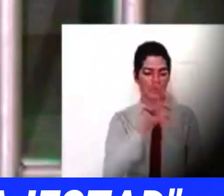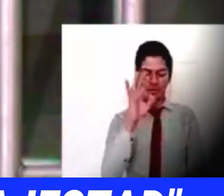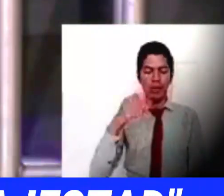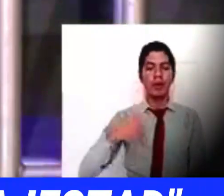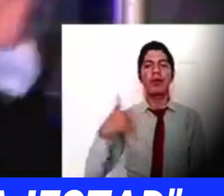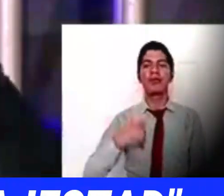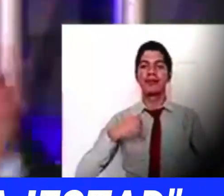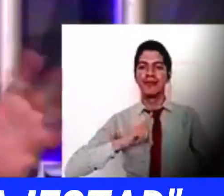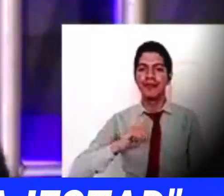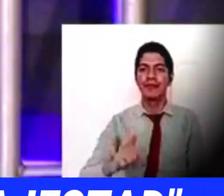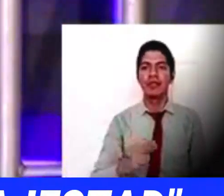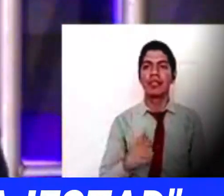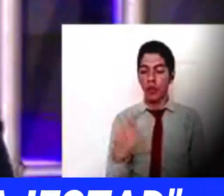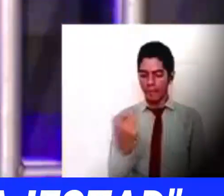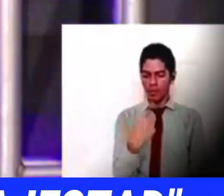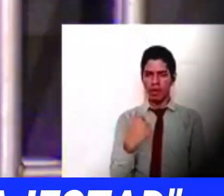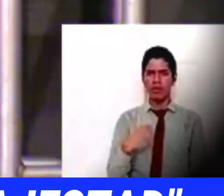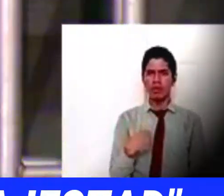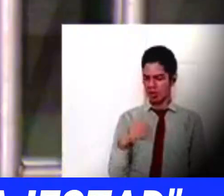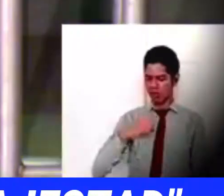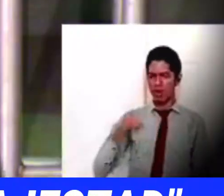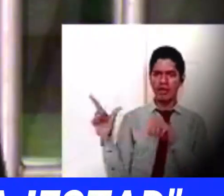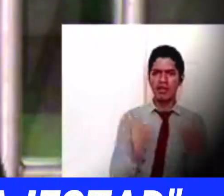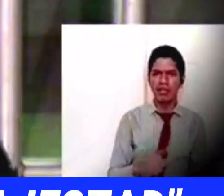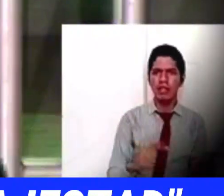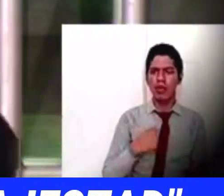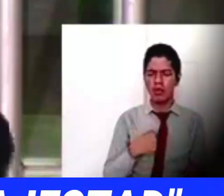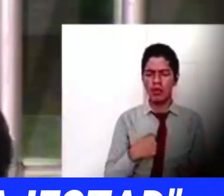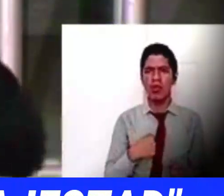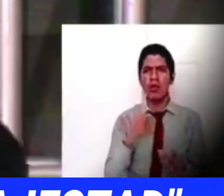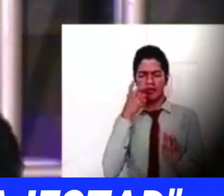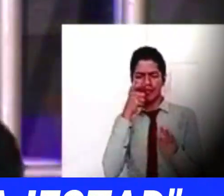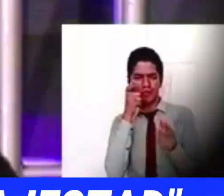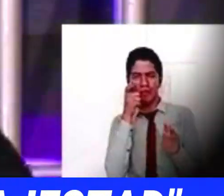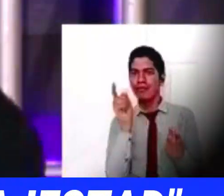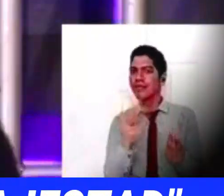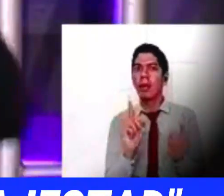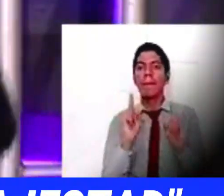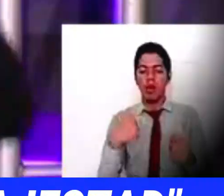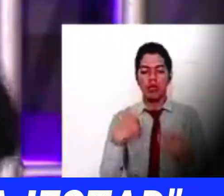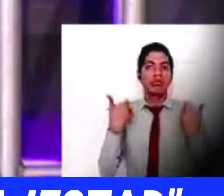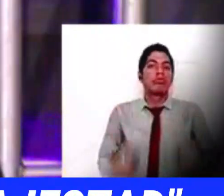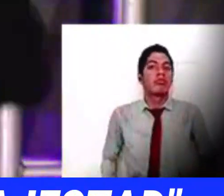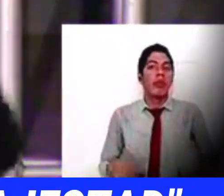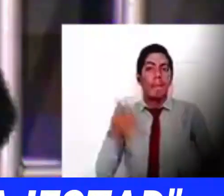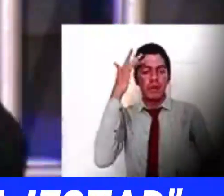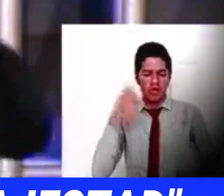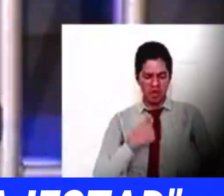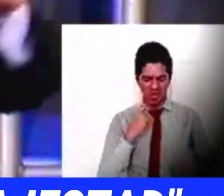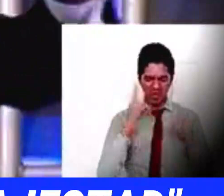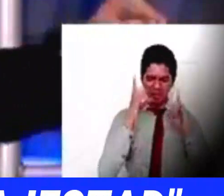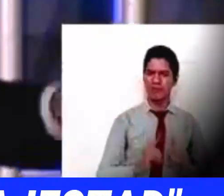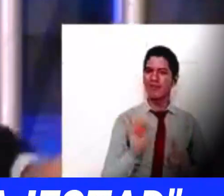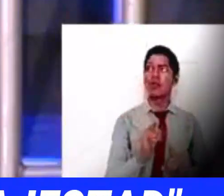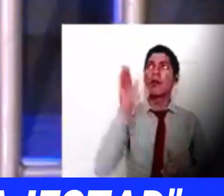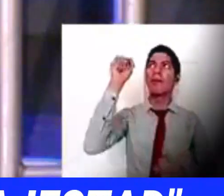supervisor. No, no estaba, pero aquí estamos. ¿Sabe por qué? Porque no es lo que tú y yo decidamos, es lo que Dios decide por nosotros